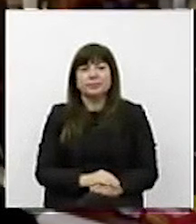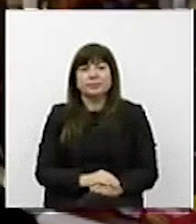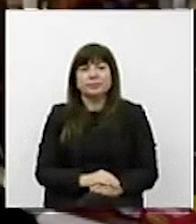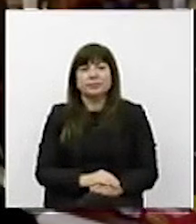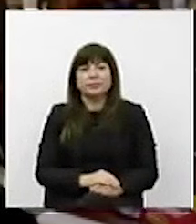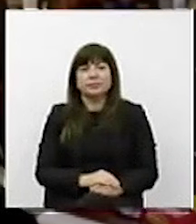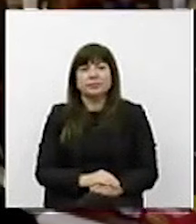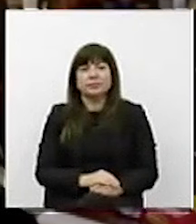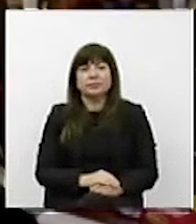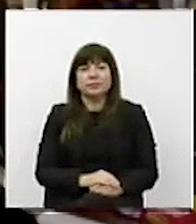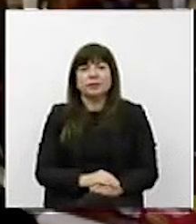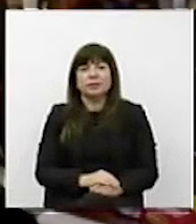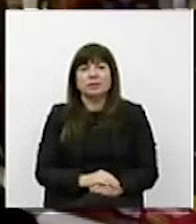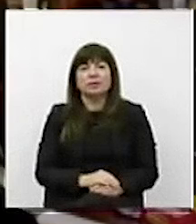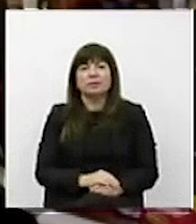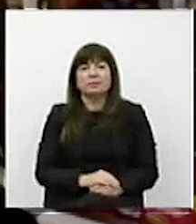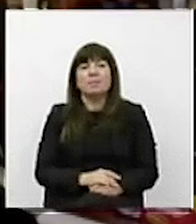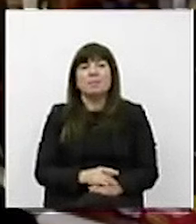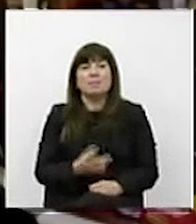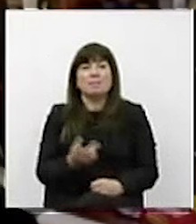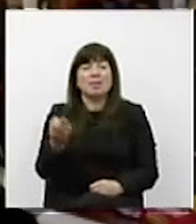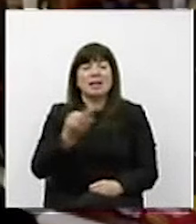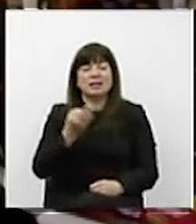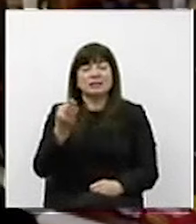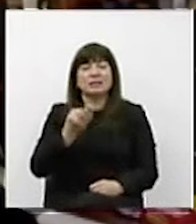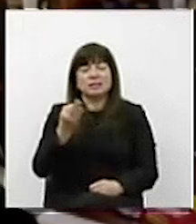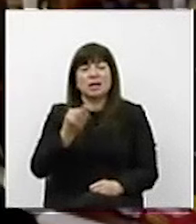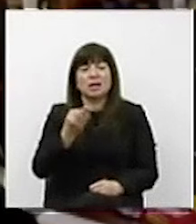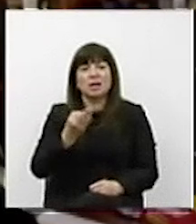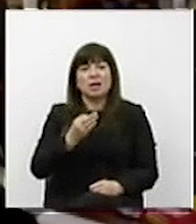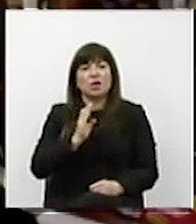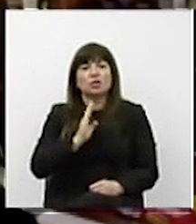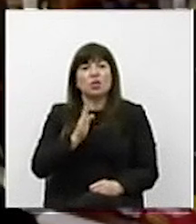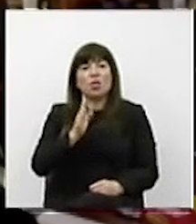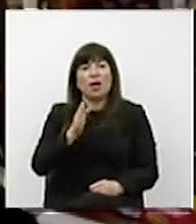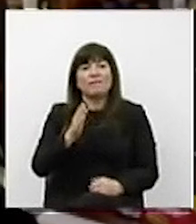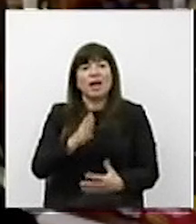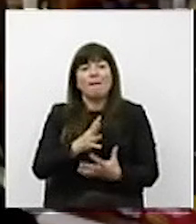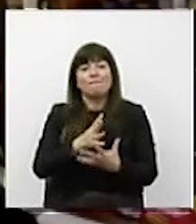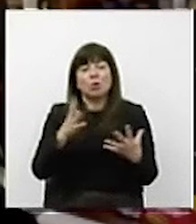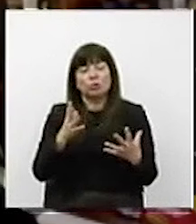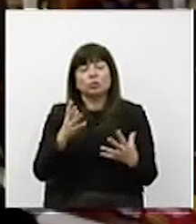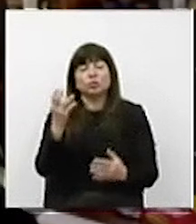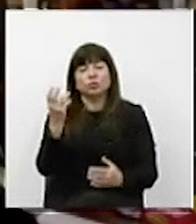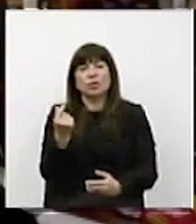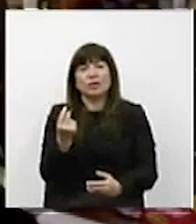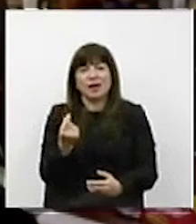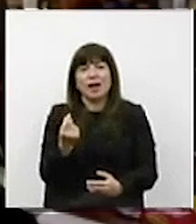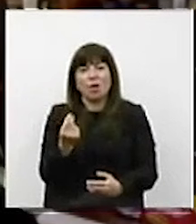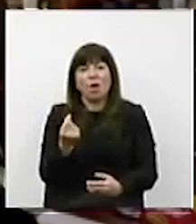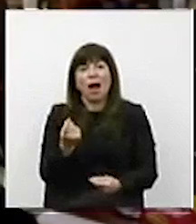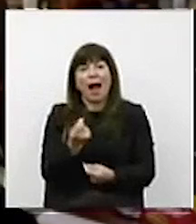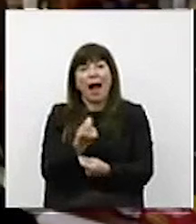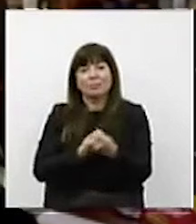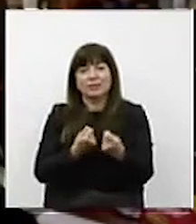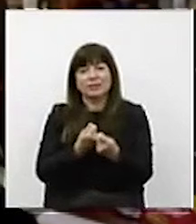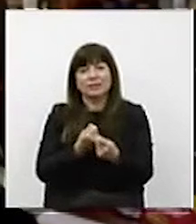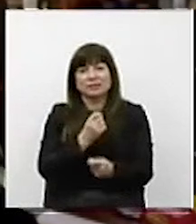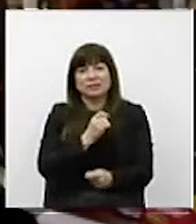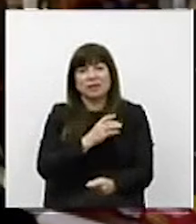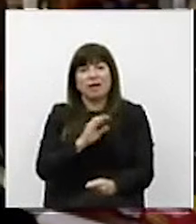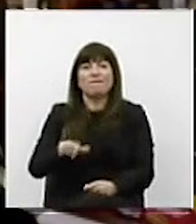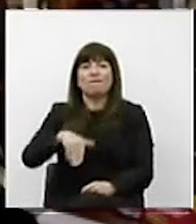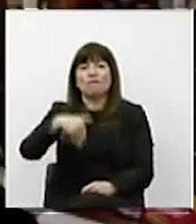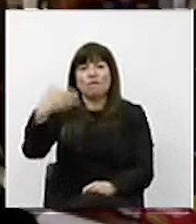de recapitalizar las empresas, me dicen que hay todavía mucho dinero, capital chileno fuera